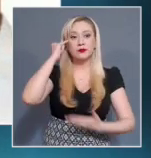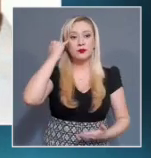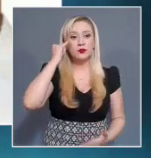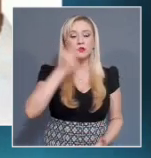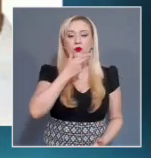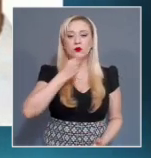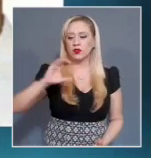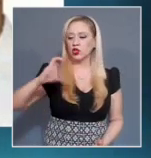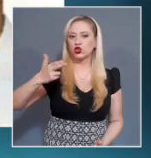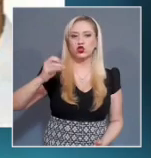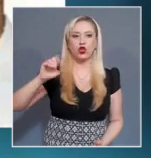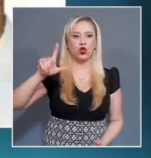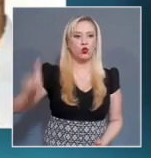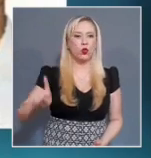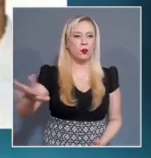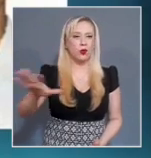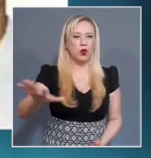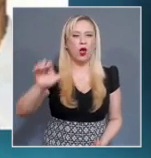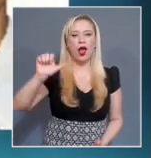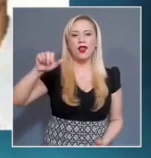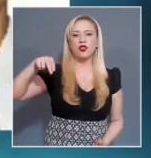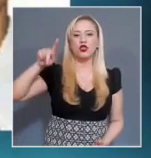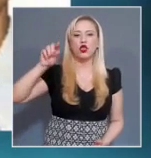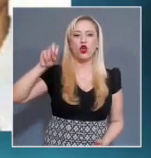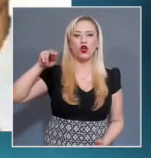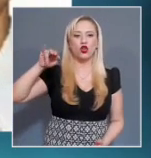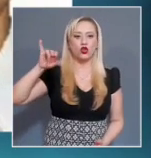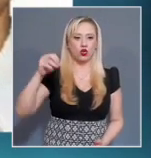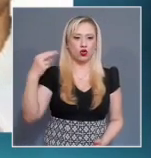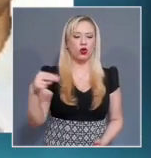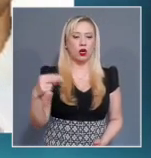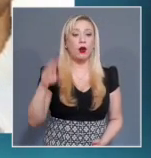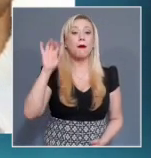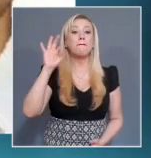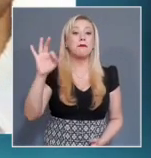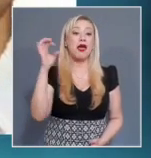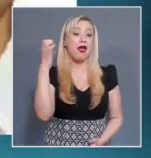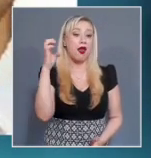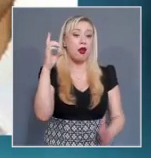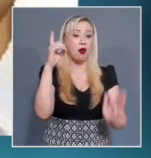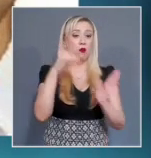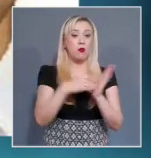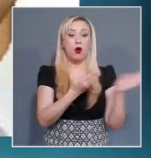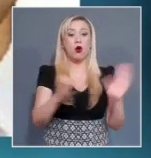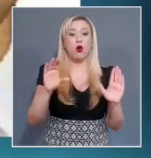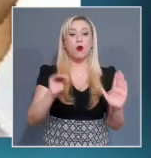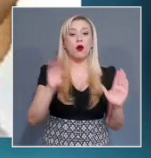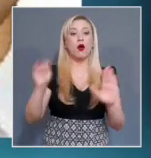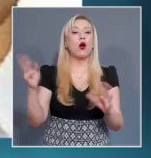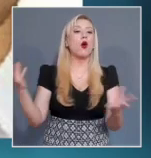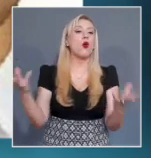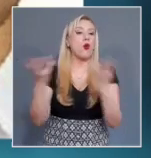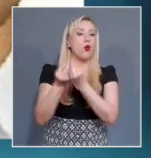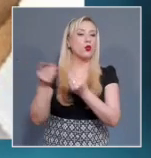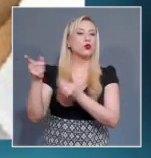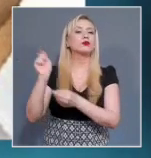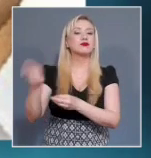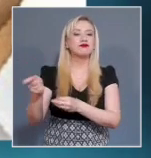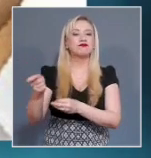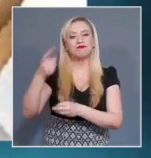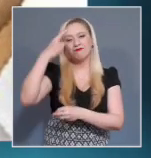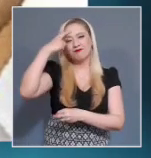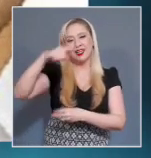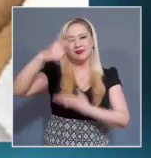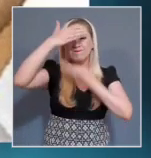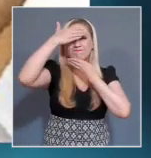González Méndez en enero de 1999, quien formaba parte del Ejército Zapatista de Liberación Nacional y cuyas